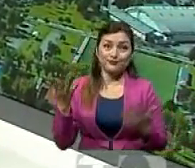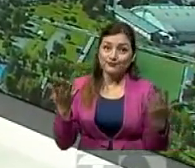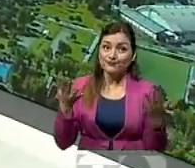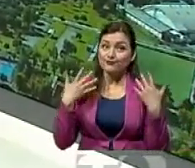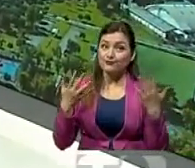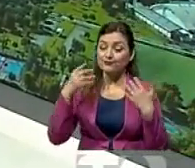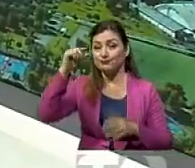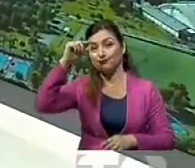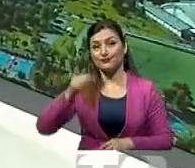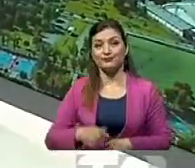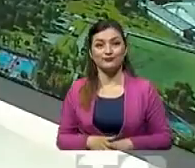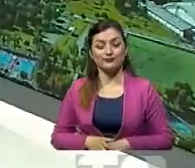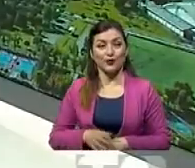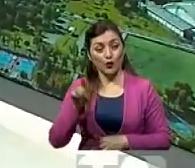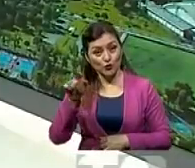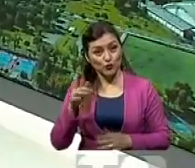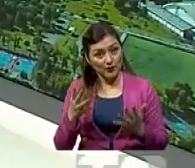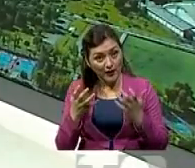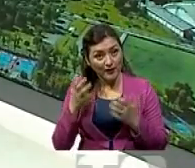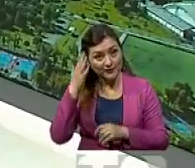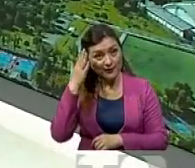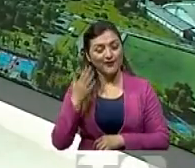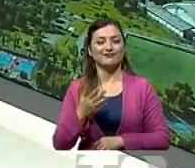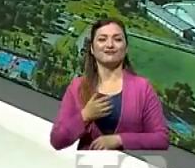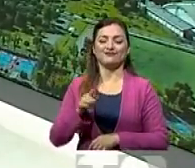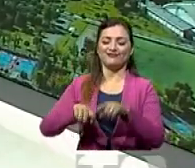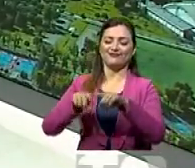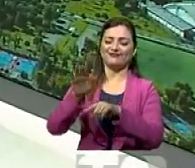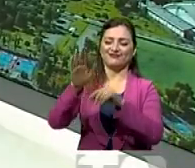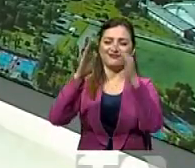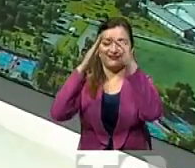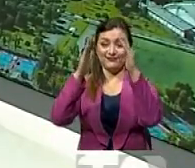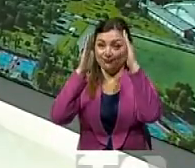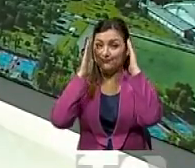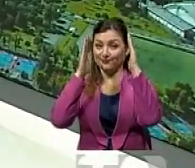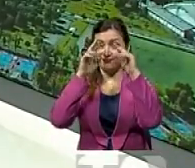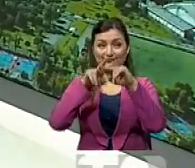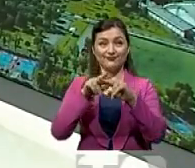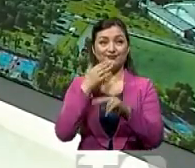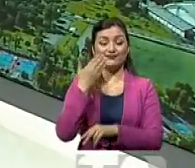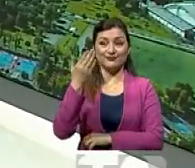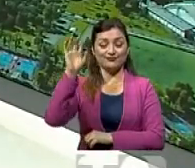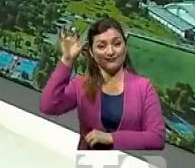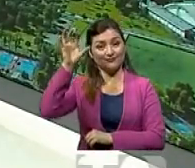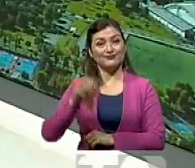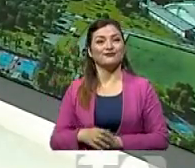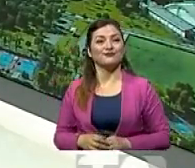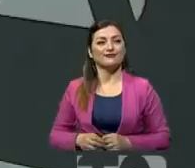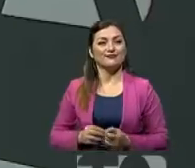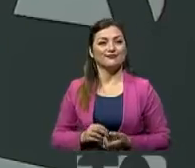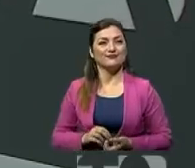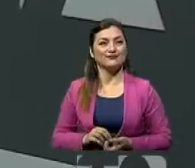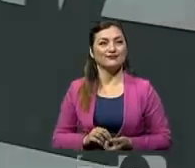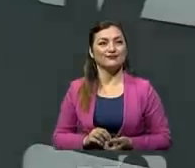de calor incluso. Tú quieres saber, y también nuestros amigos en casa, así que presten muchísima atención. Revisamos cómo amanece la capital y también otros